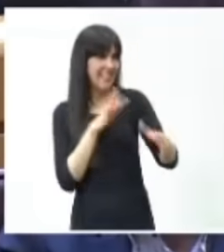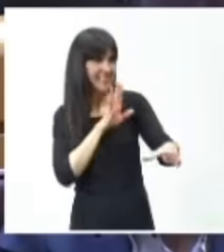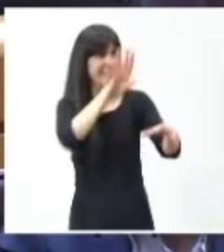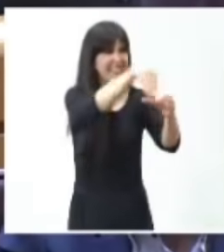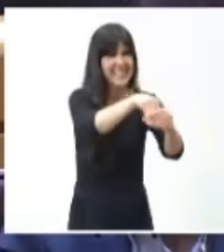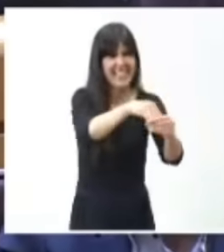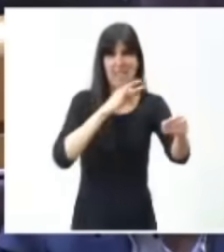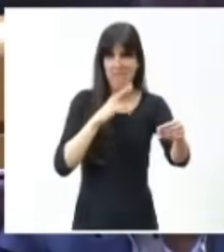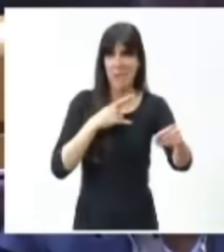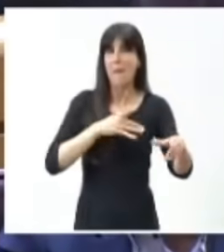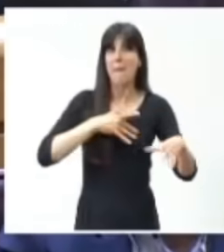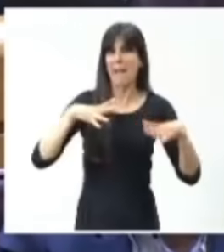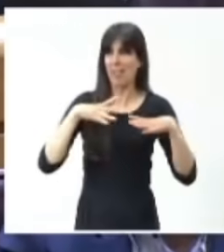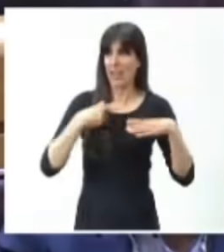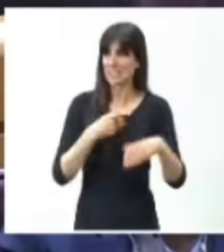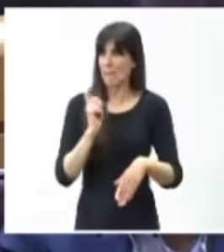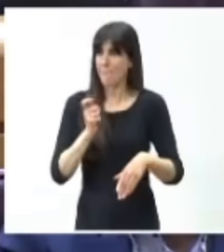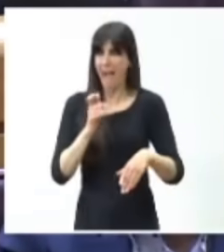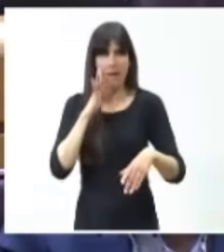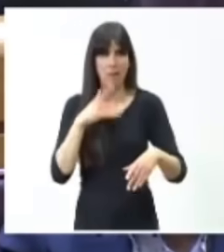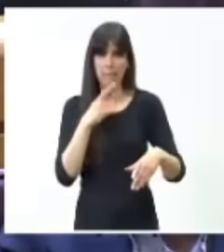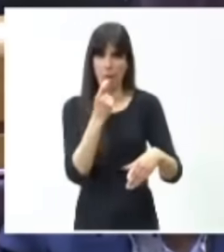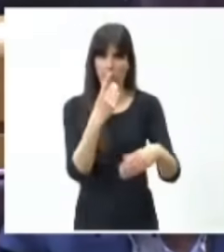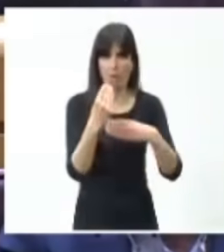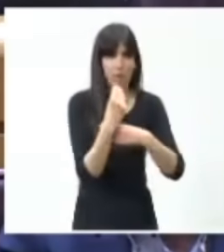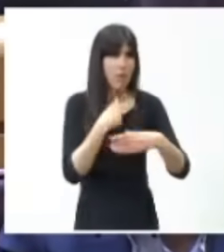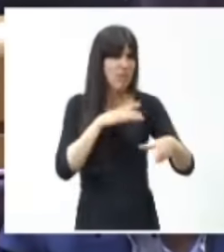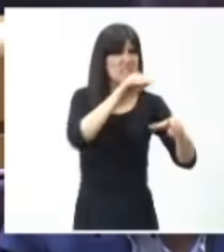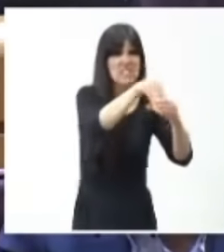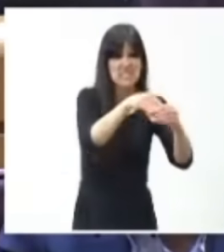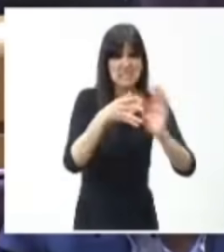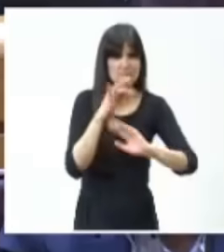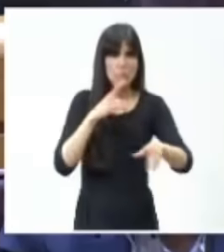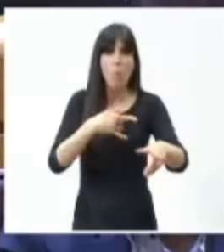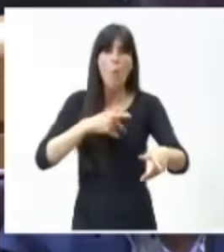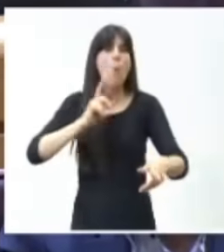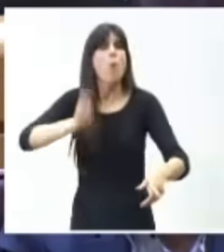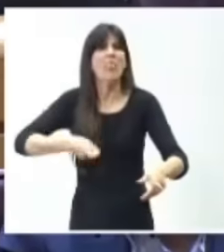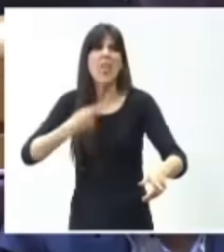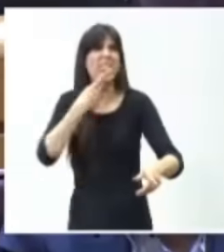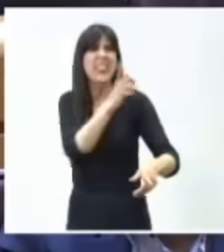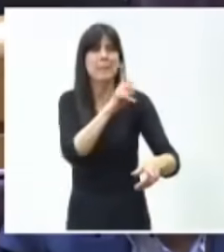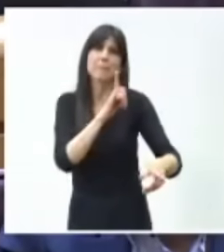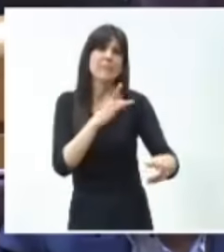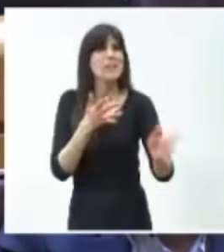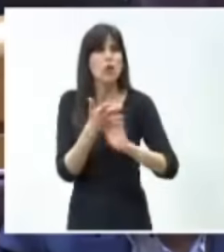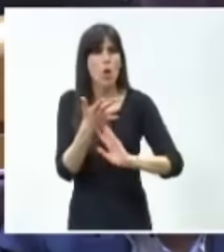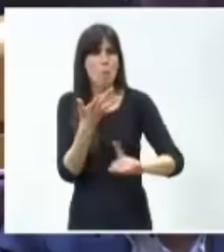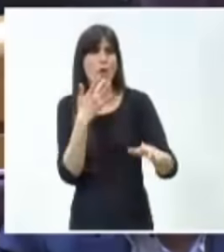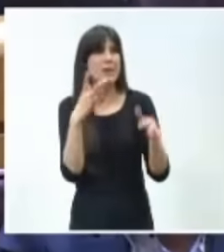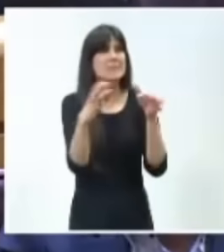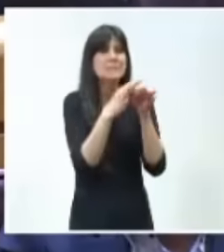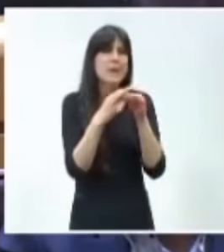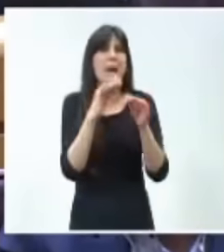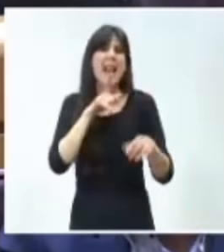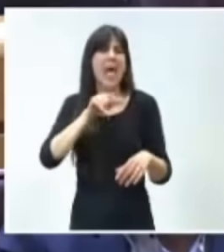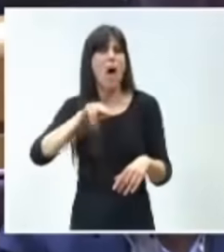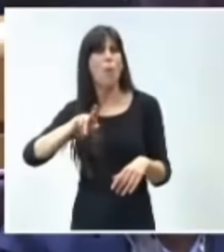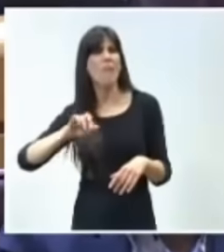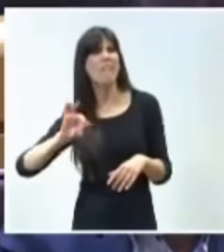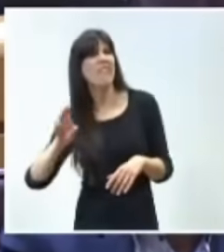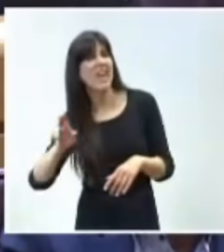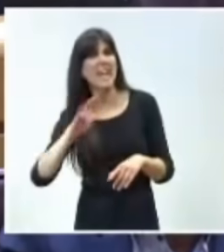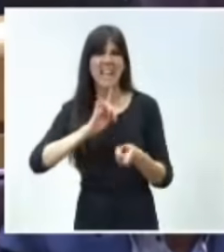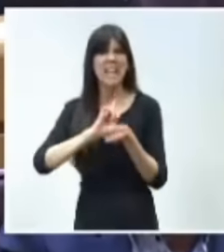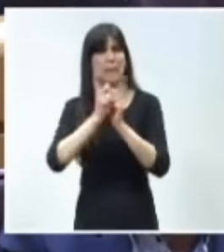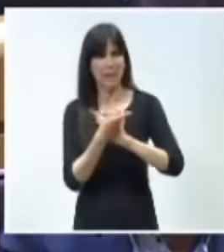decía que se pagaba sus vacaciones. Pero el juez entiende que no hay causalidad. Y yo estoy seguro que está justificado. Debe ser laufer inverso. Después explica que Castilla y